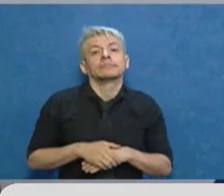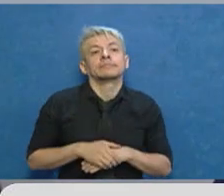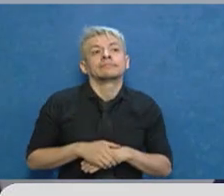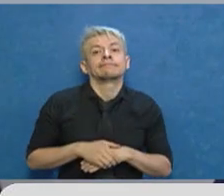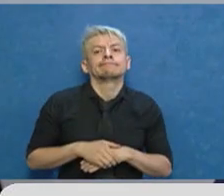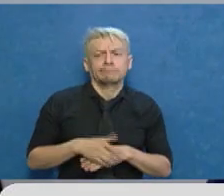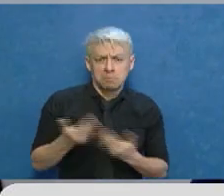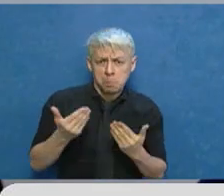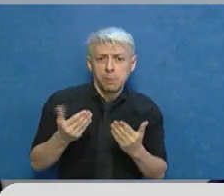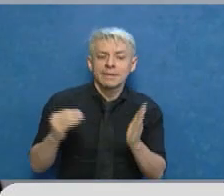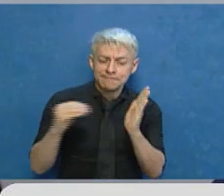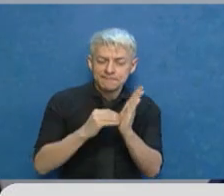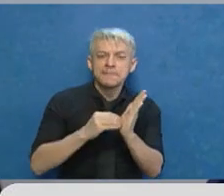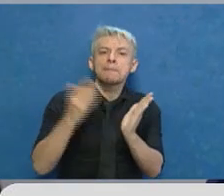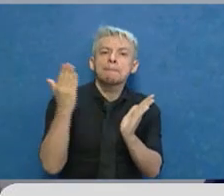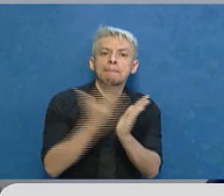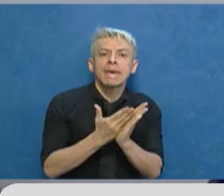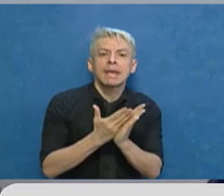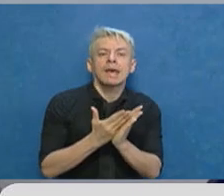fija una pena en estos casos